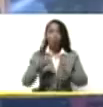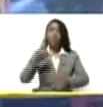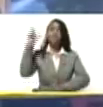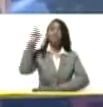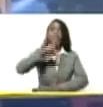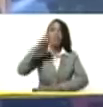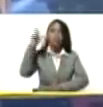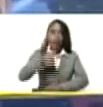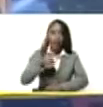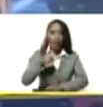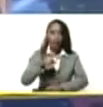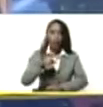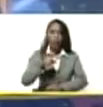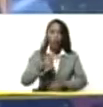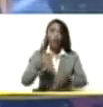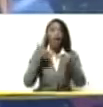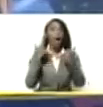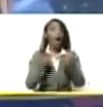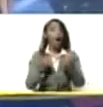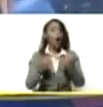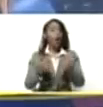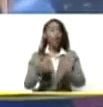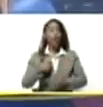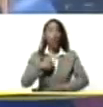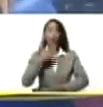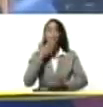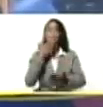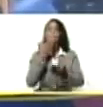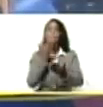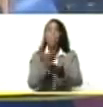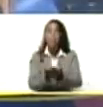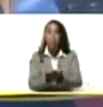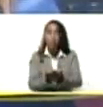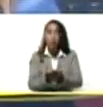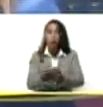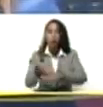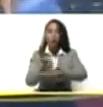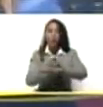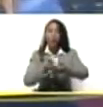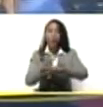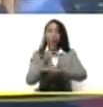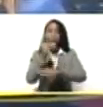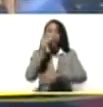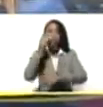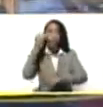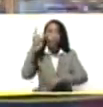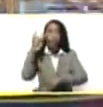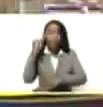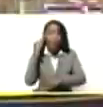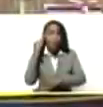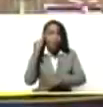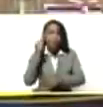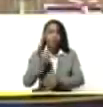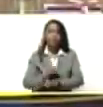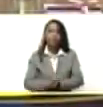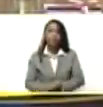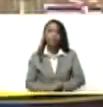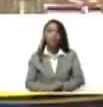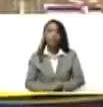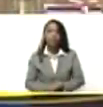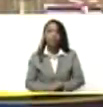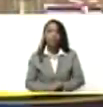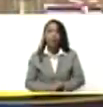y todas maría león y todas mi saludo vale a maría león a fernando soto